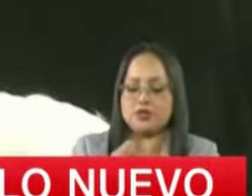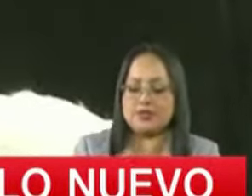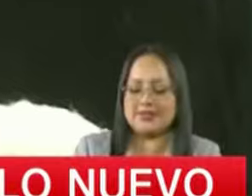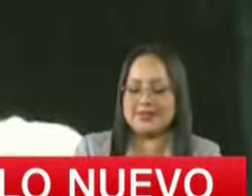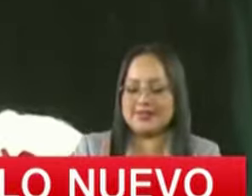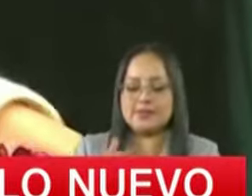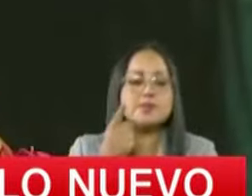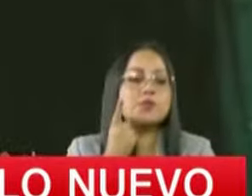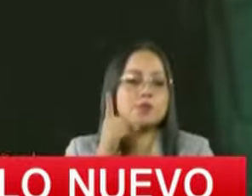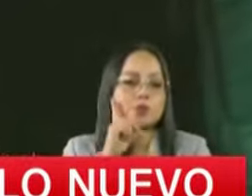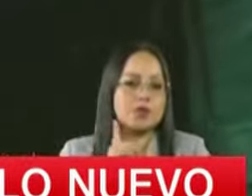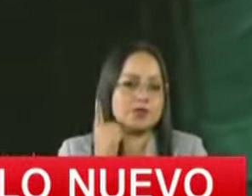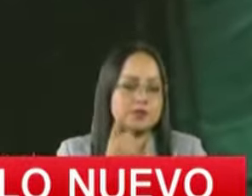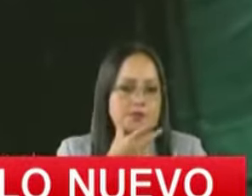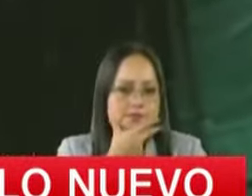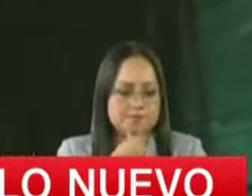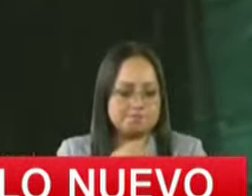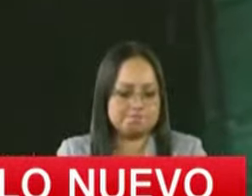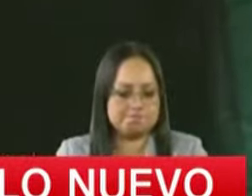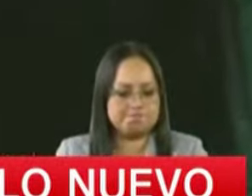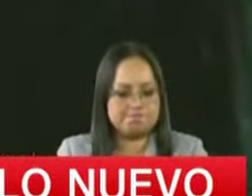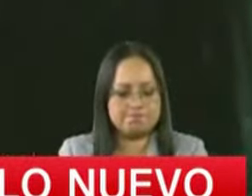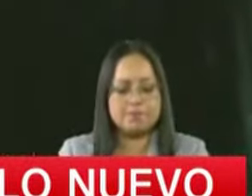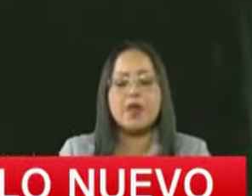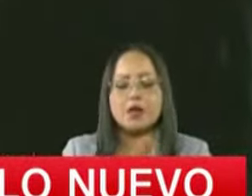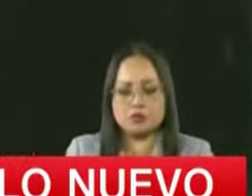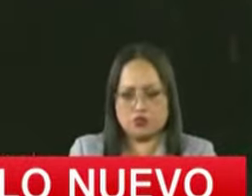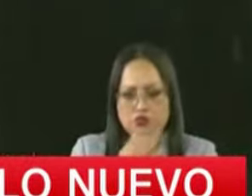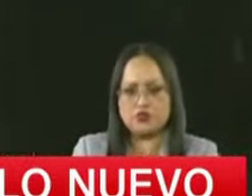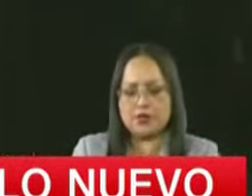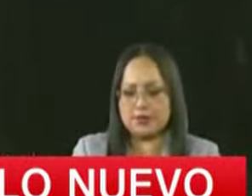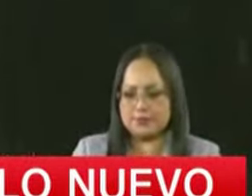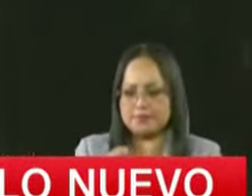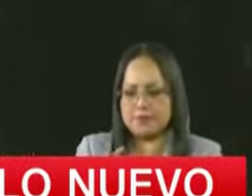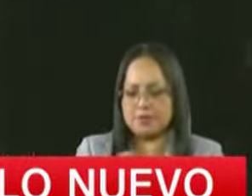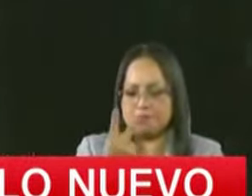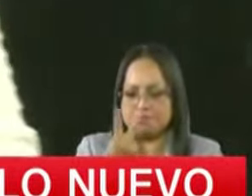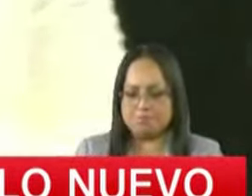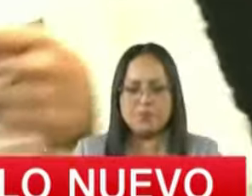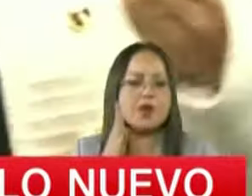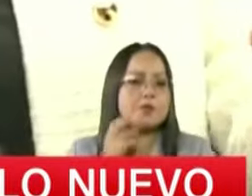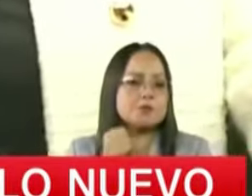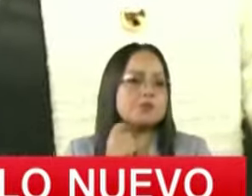466 diputados y diputadas. Hay quórum de Congreso General.